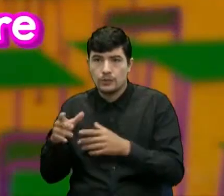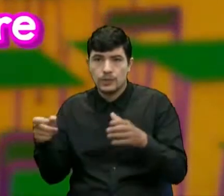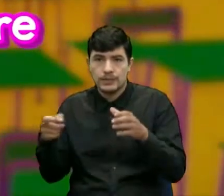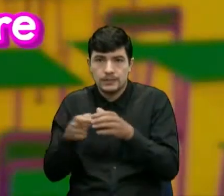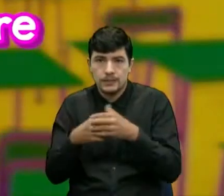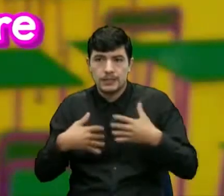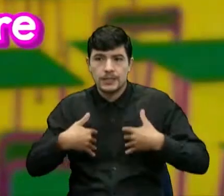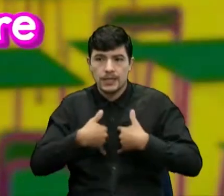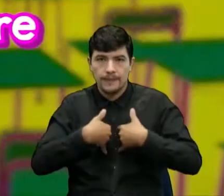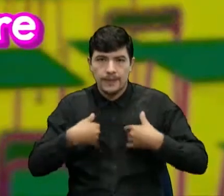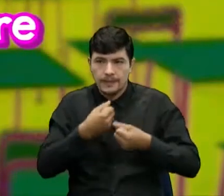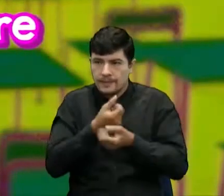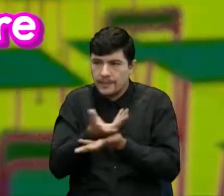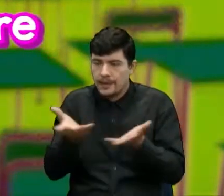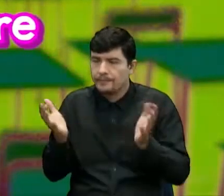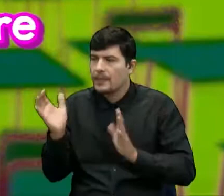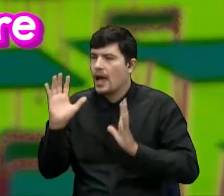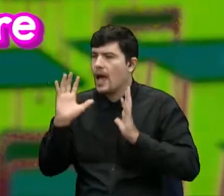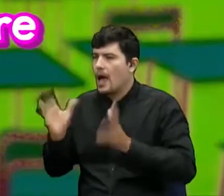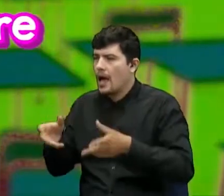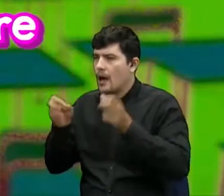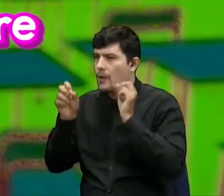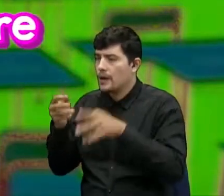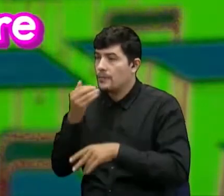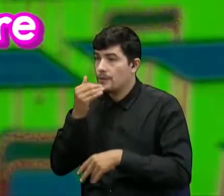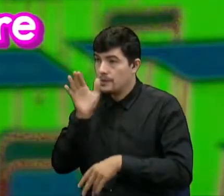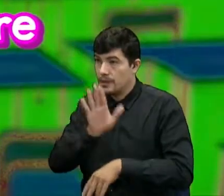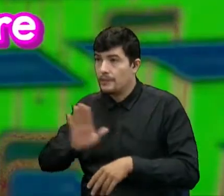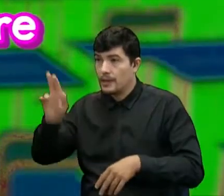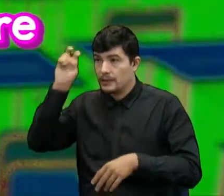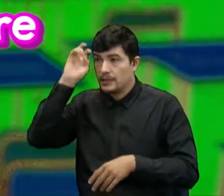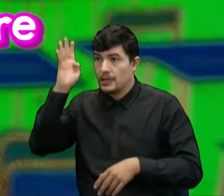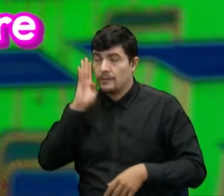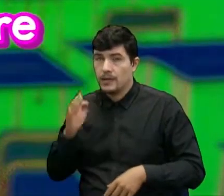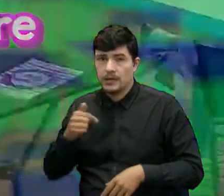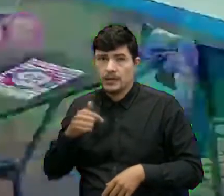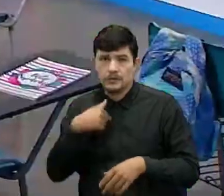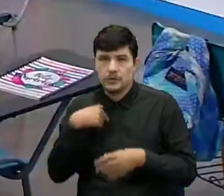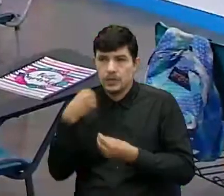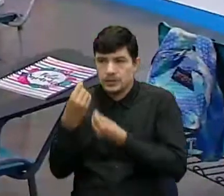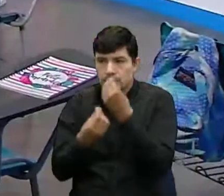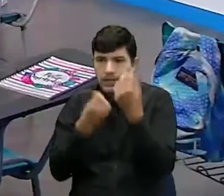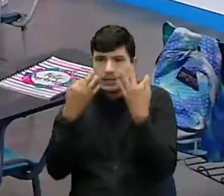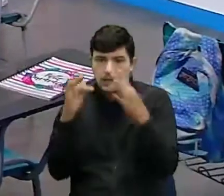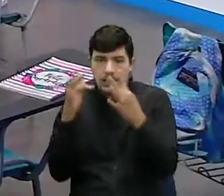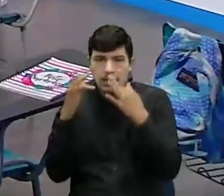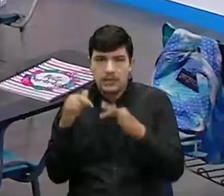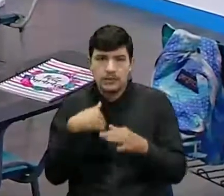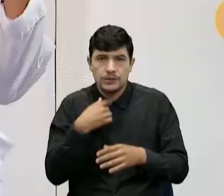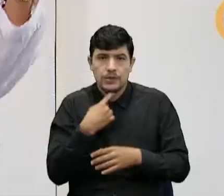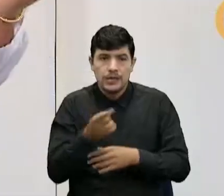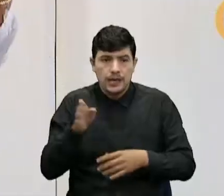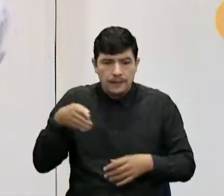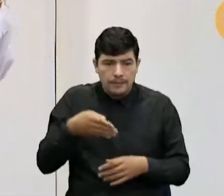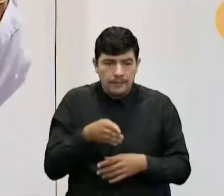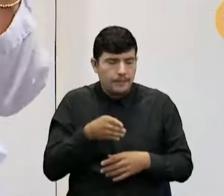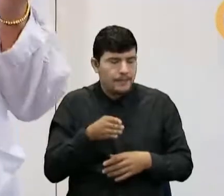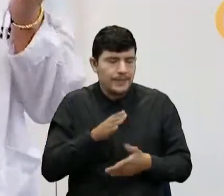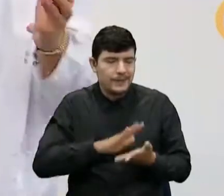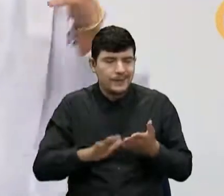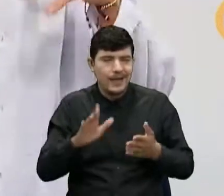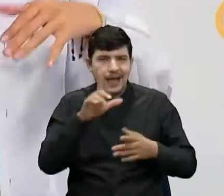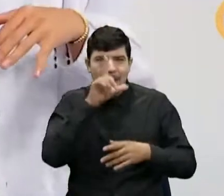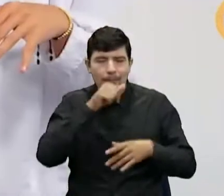Ok Entonces por ejemplo Yo que vengo De Norte de Santander Voy a hacer mi tarea Coloco el pájaro toche Que es el pájaro